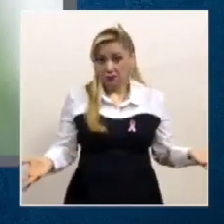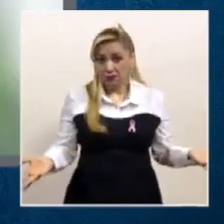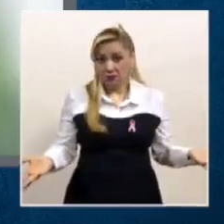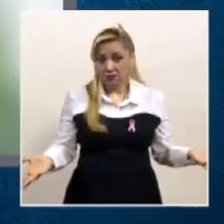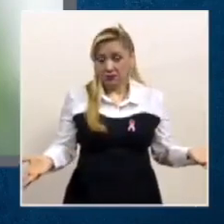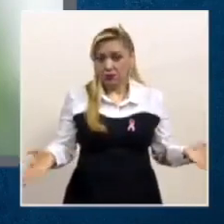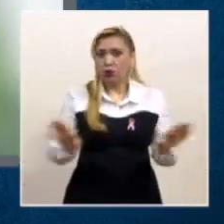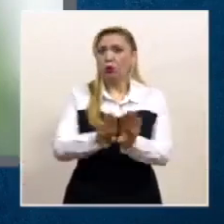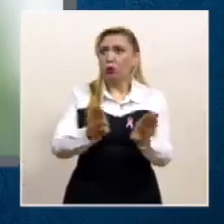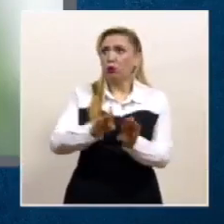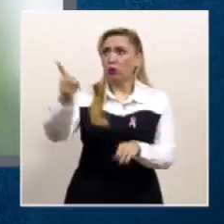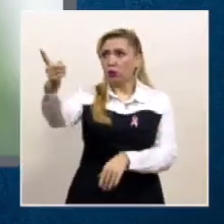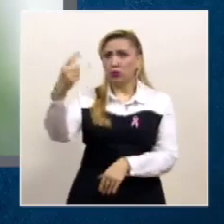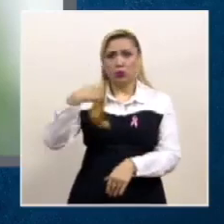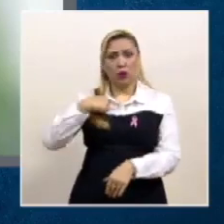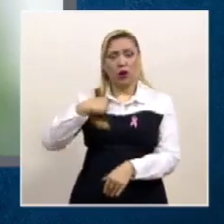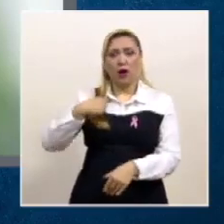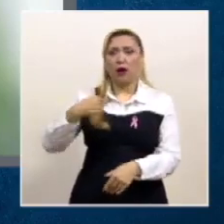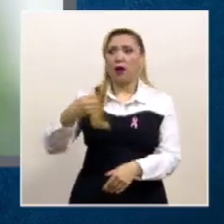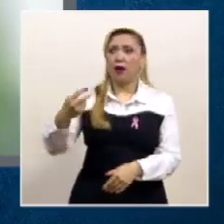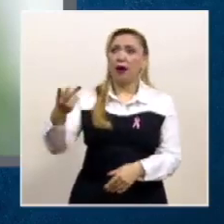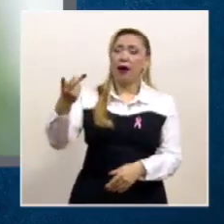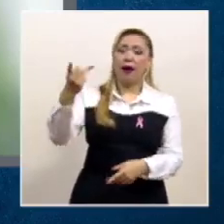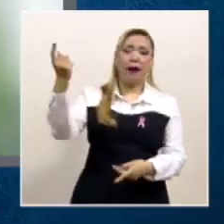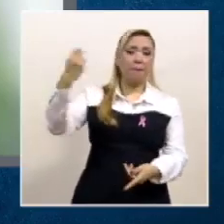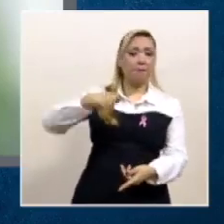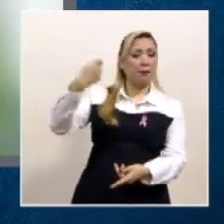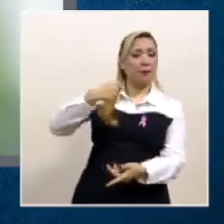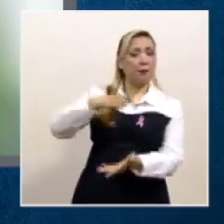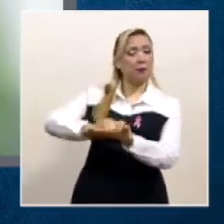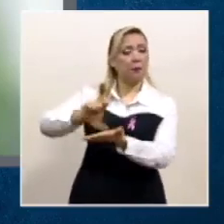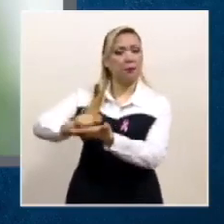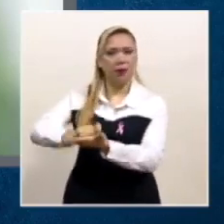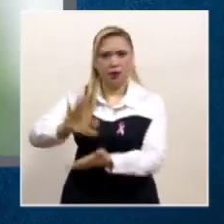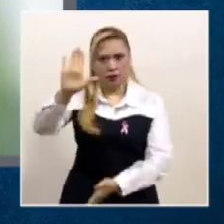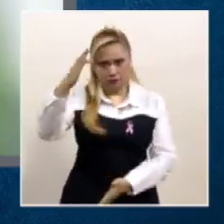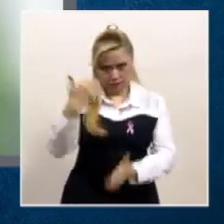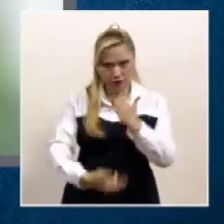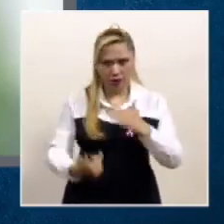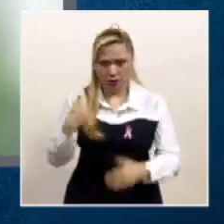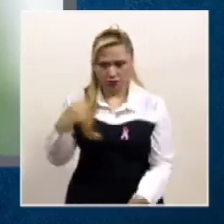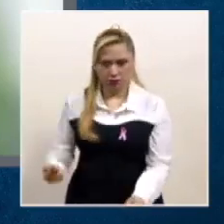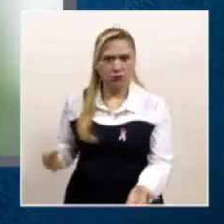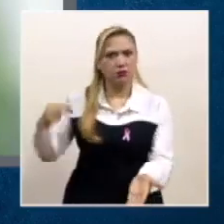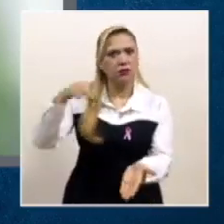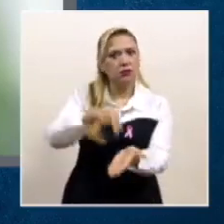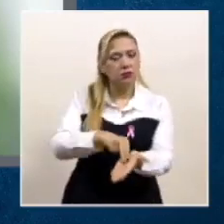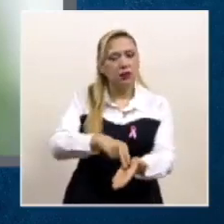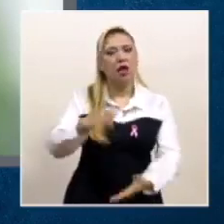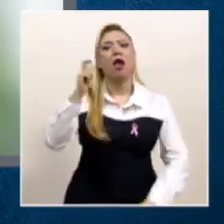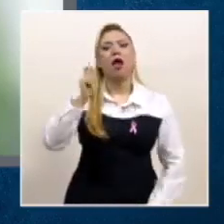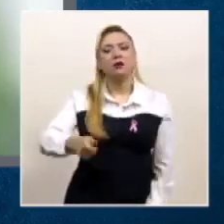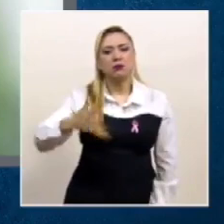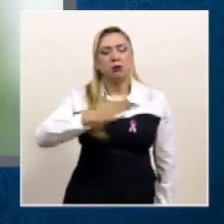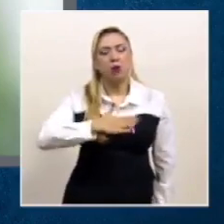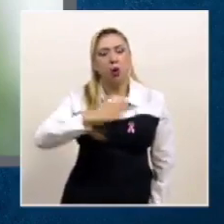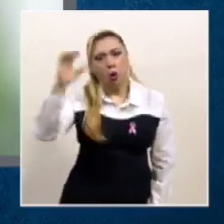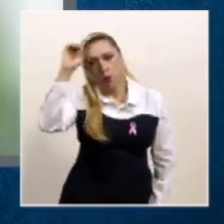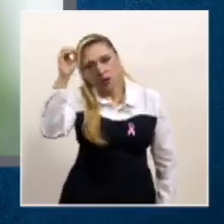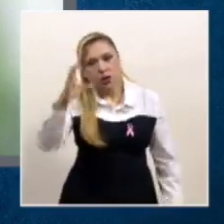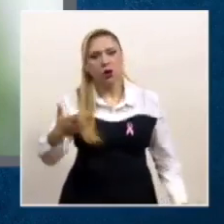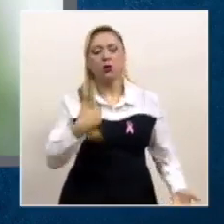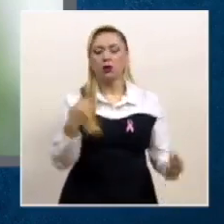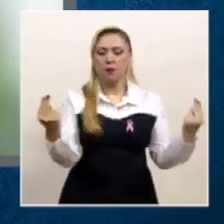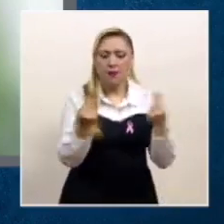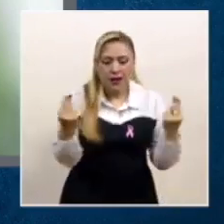nosotras y nosotras sin la participación. Y esto es un elemento fundamental para que las personas hagamos patentes